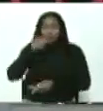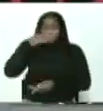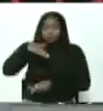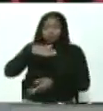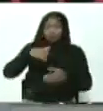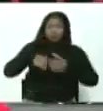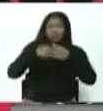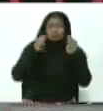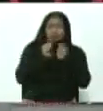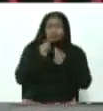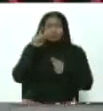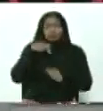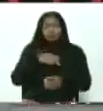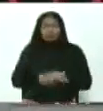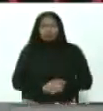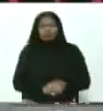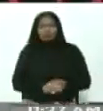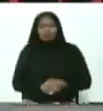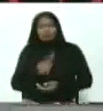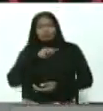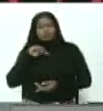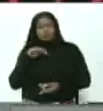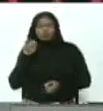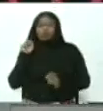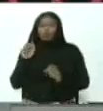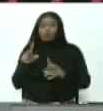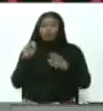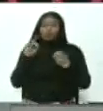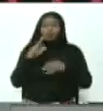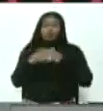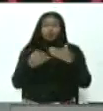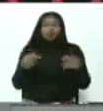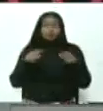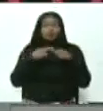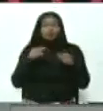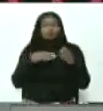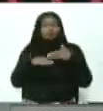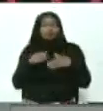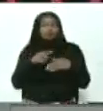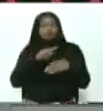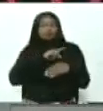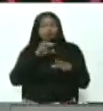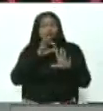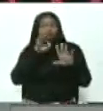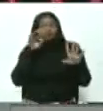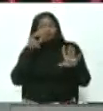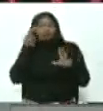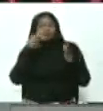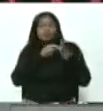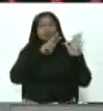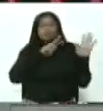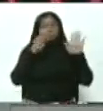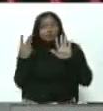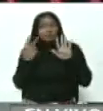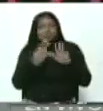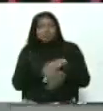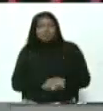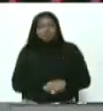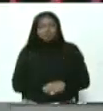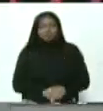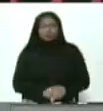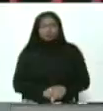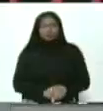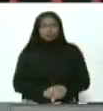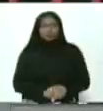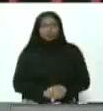Anzuategui tiene la oportunidad de sacarnos la espinita del 2017.